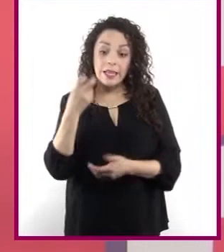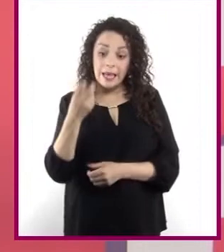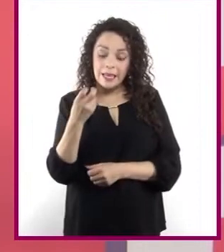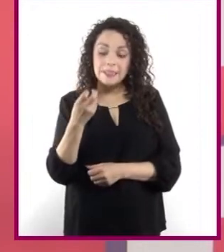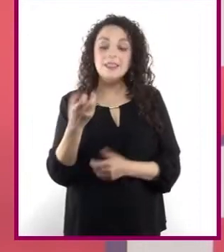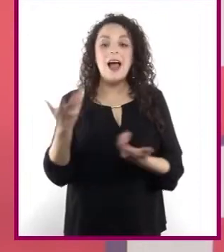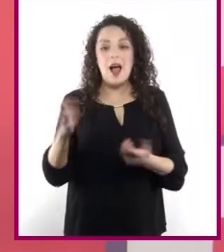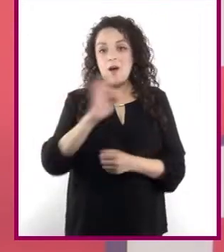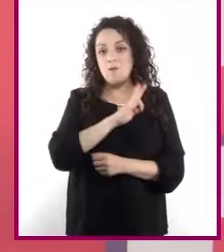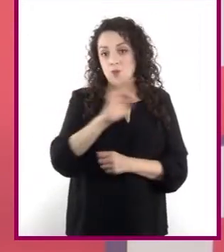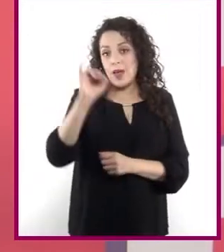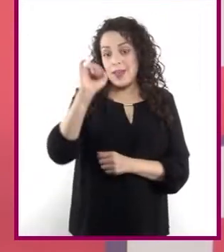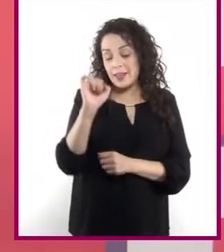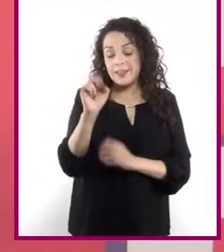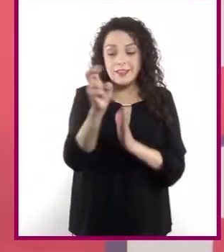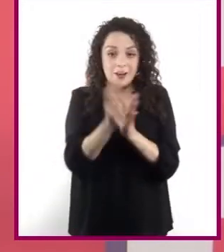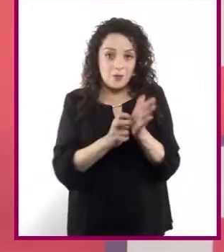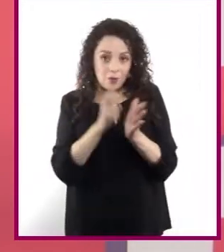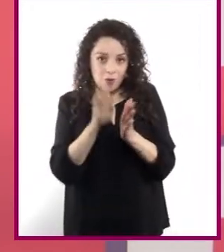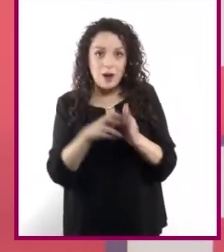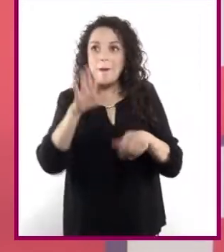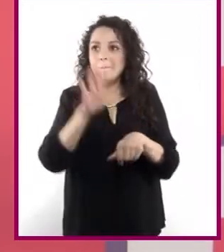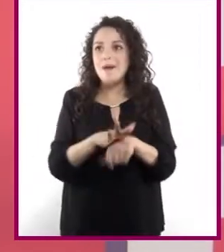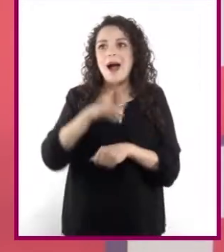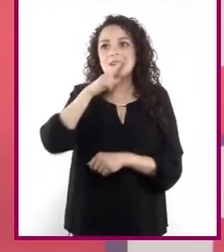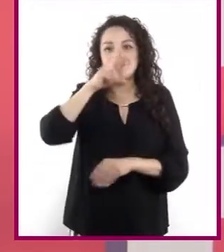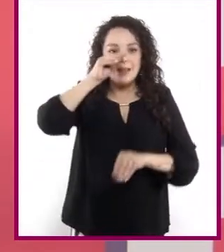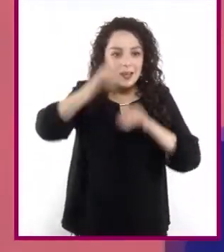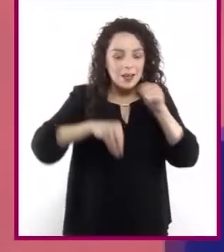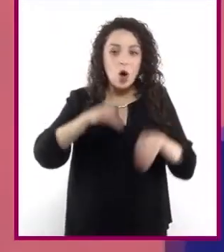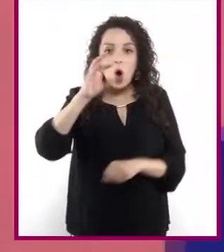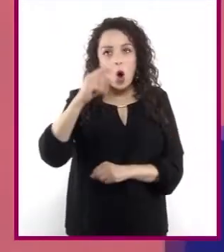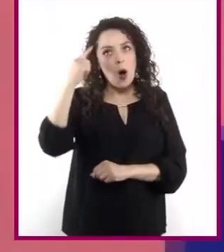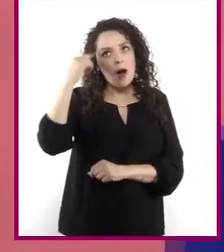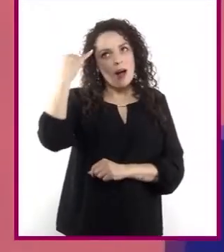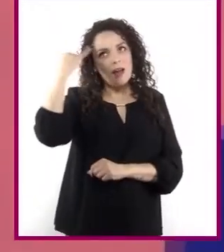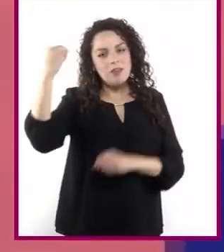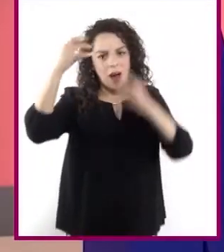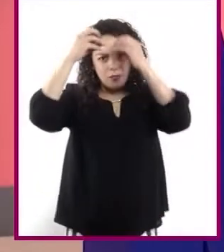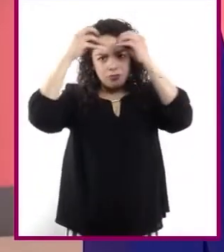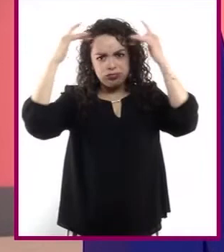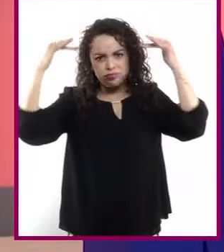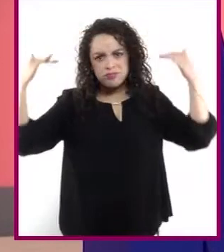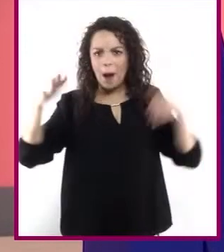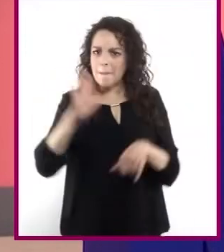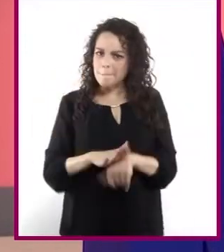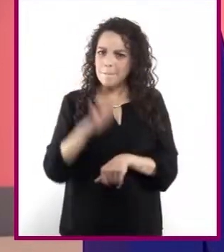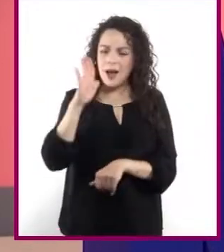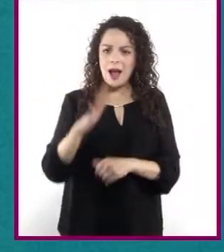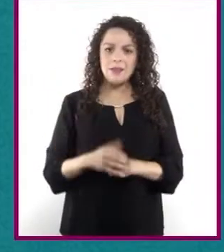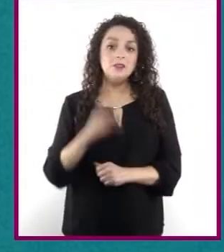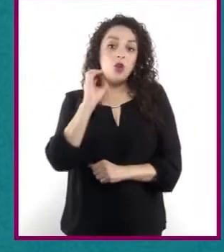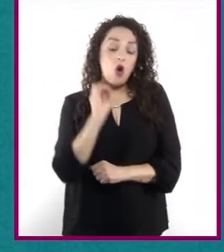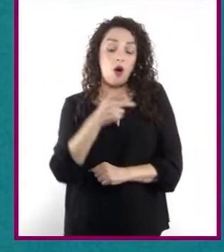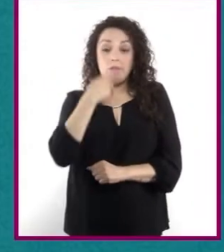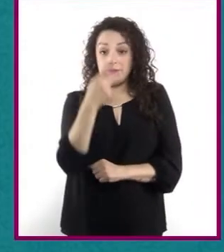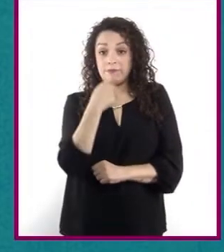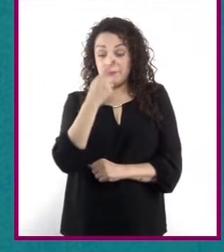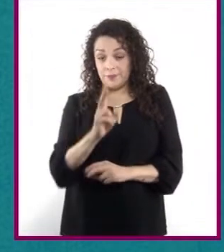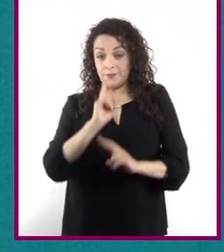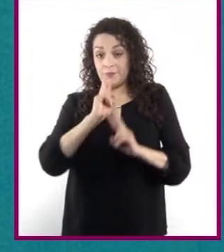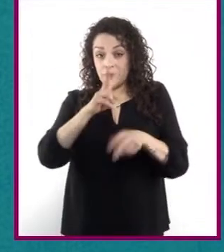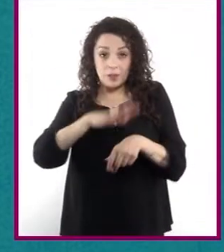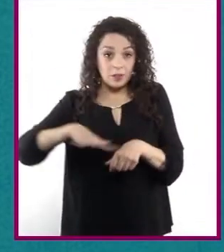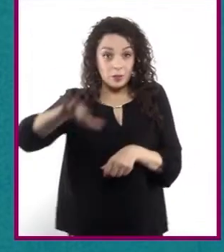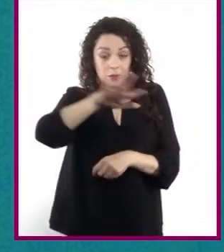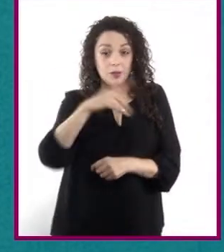de corregirlo, mejorarlo o ampliar las ideas. Además, la lectura en voz alta tiene como